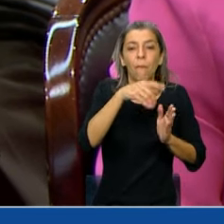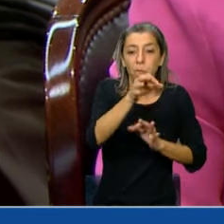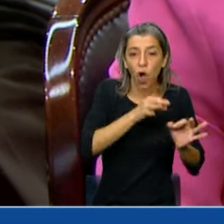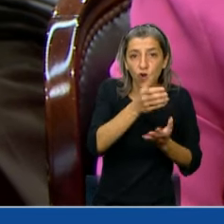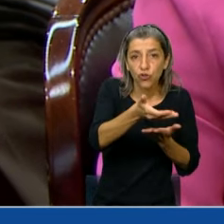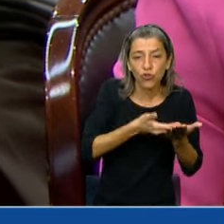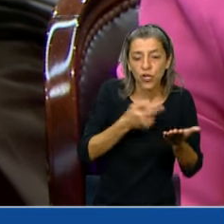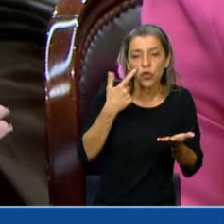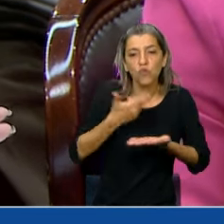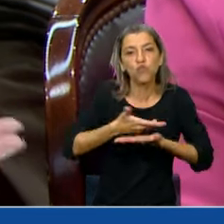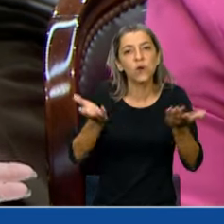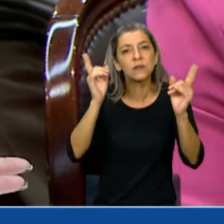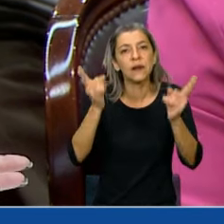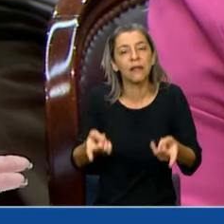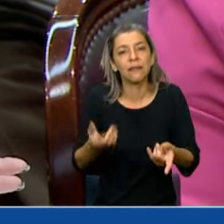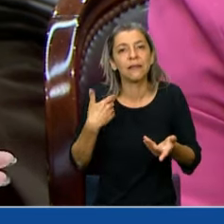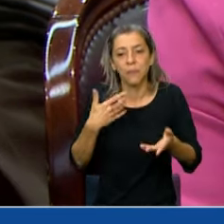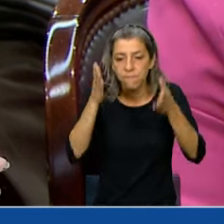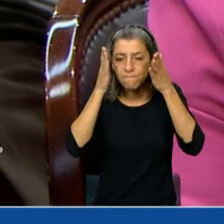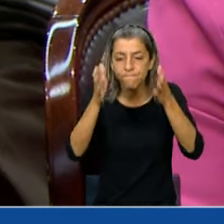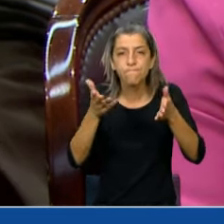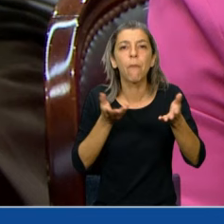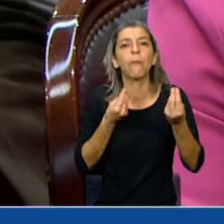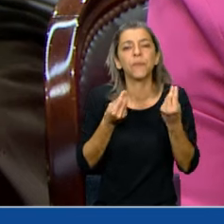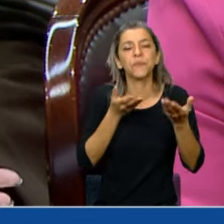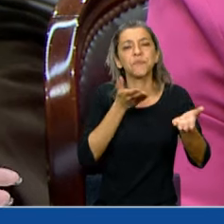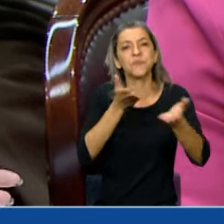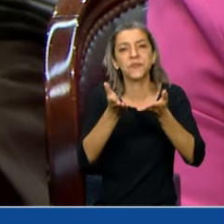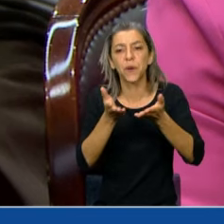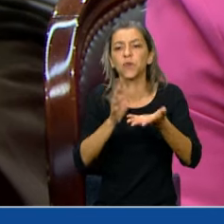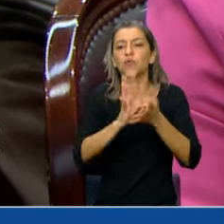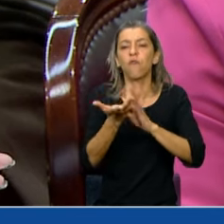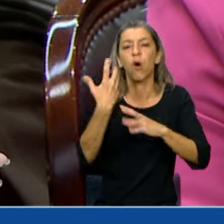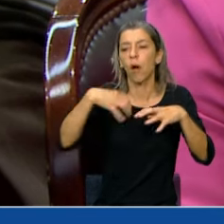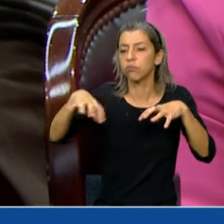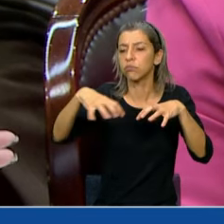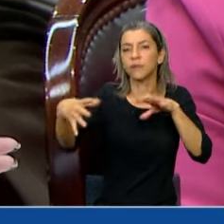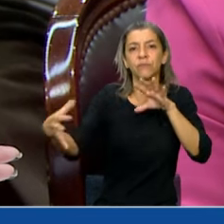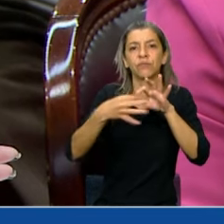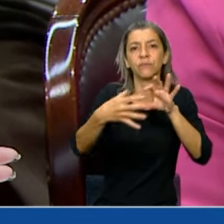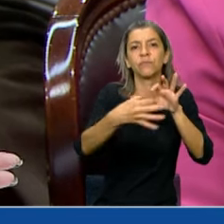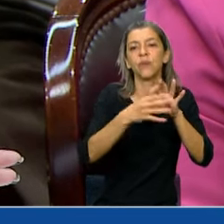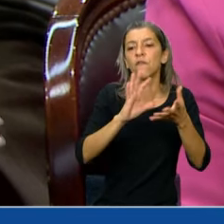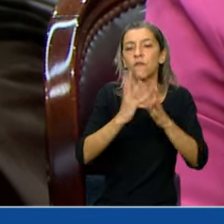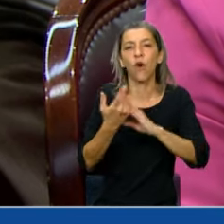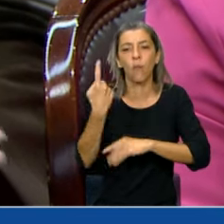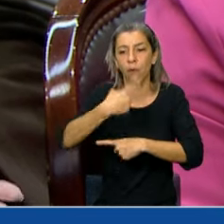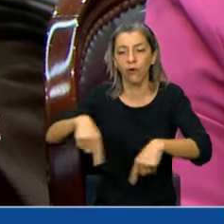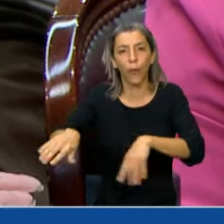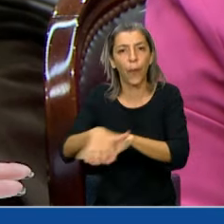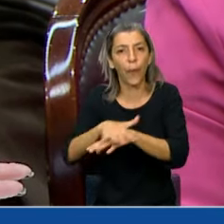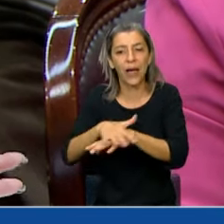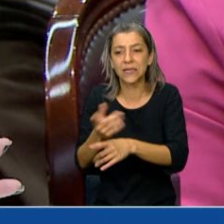eh sobre los proveedores para la fabricación de insumos y de materia prima